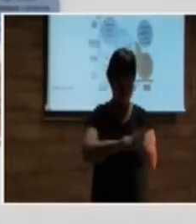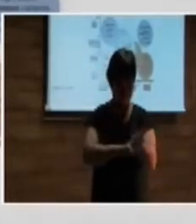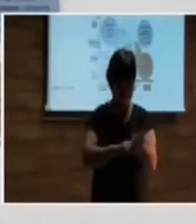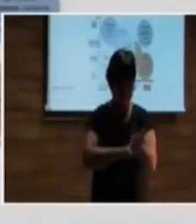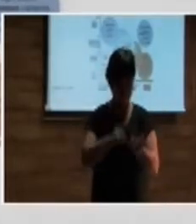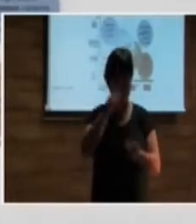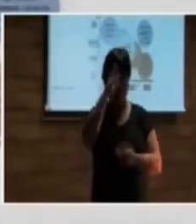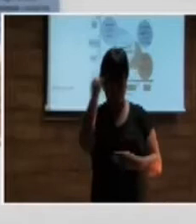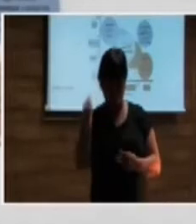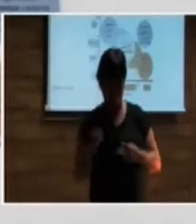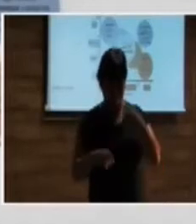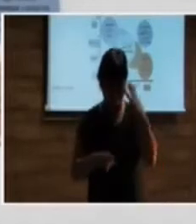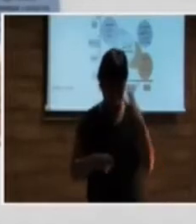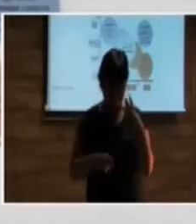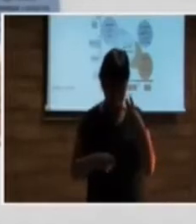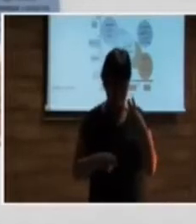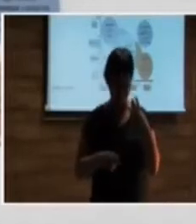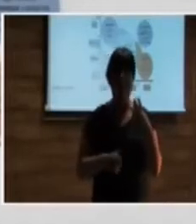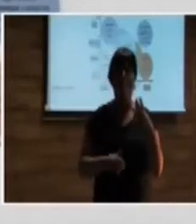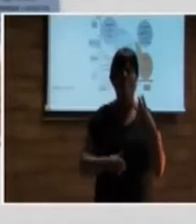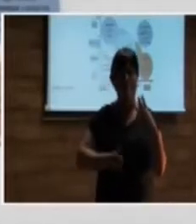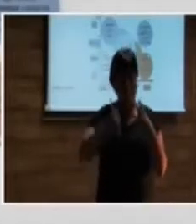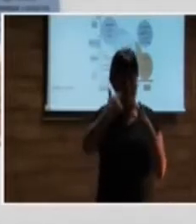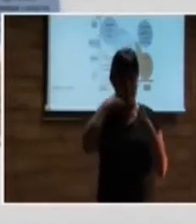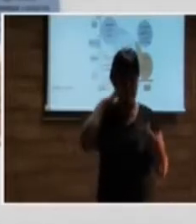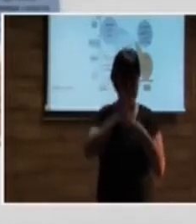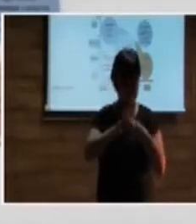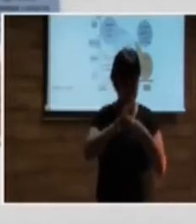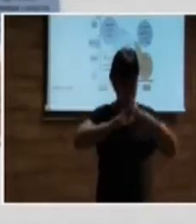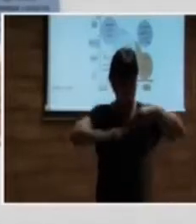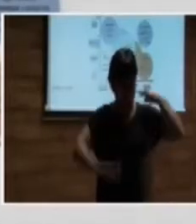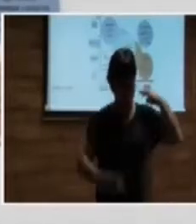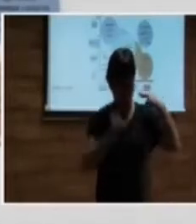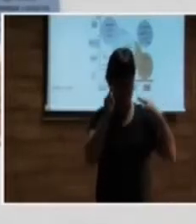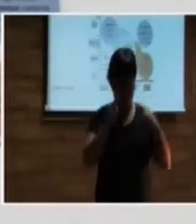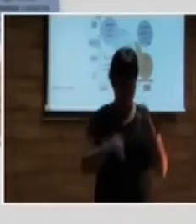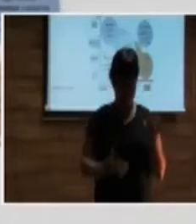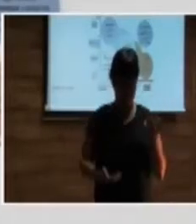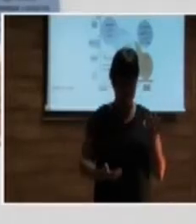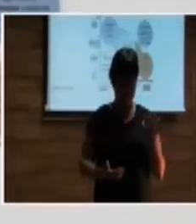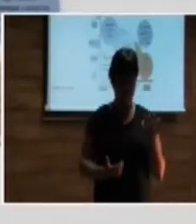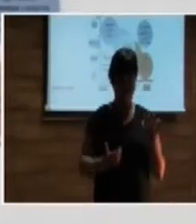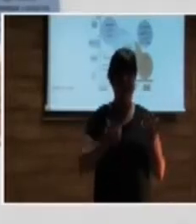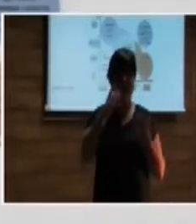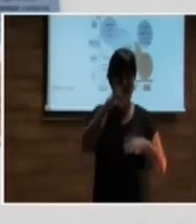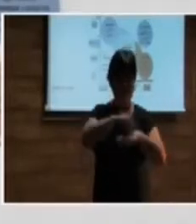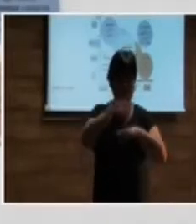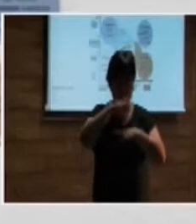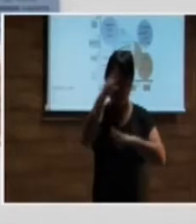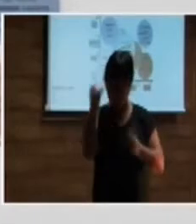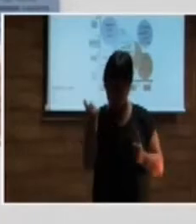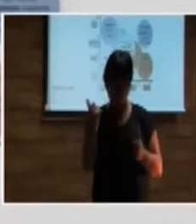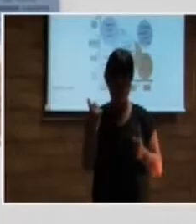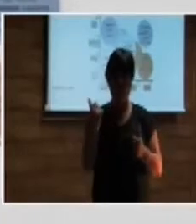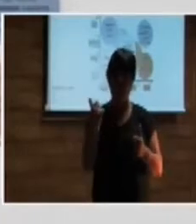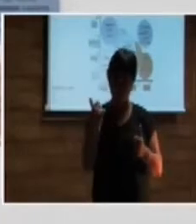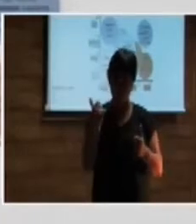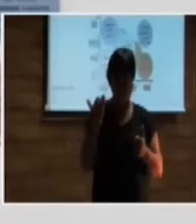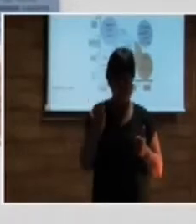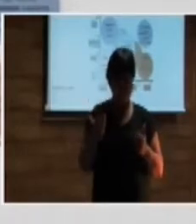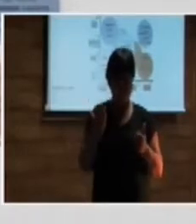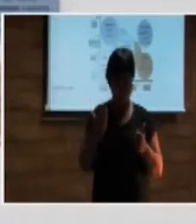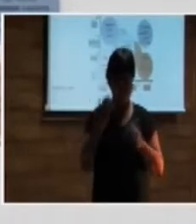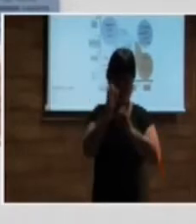tienen la mayor predisposición genética. Es decir, que la enfermedad de Alzheimer es una enfermedad con muchísima predisposición genética. Y observamos